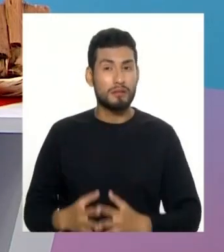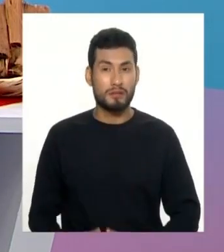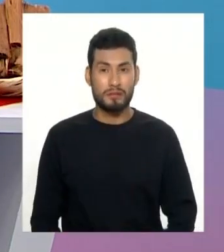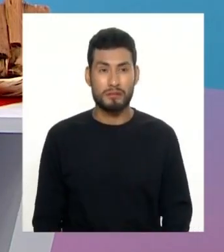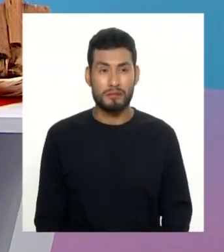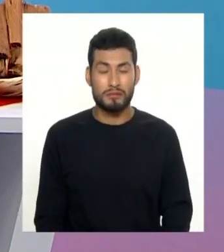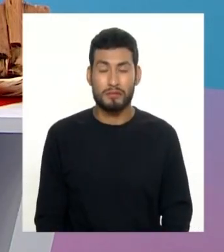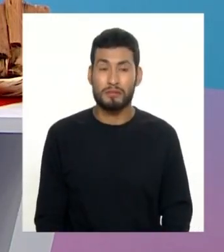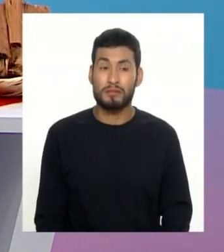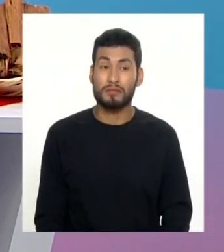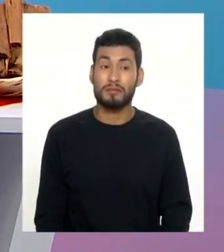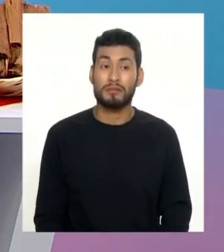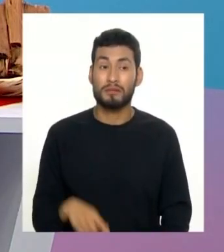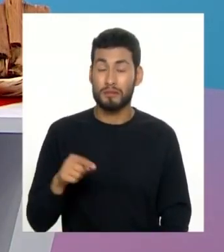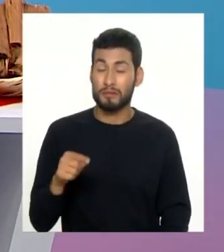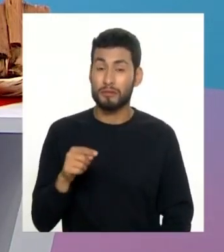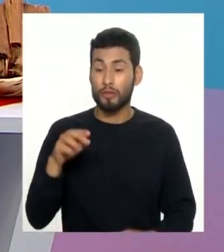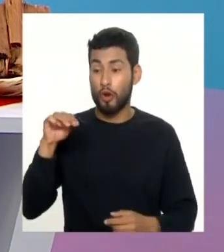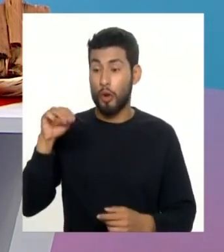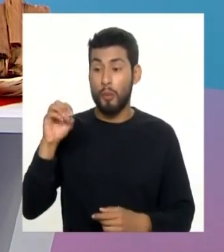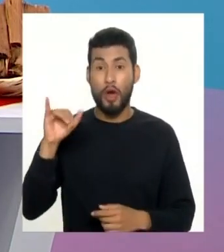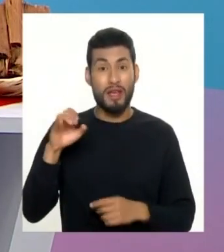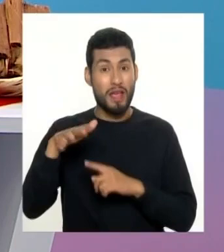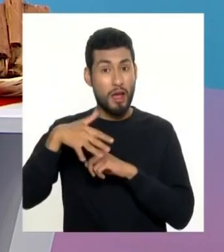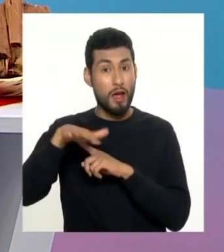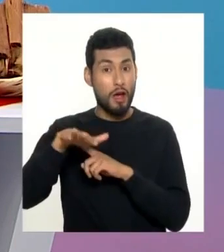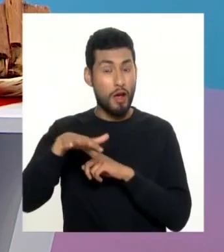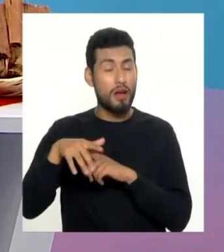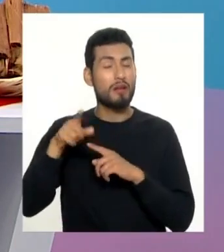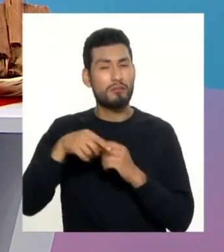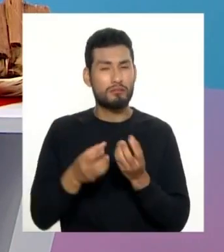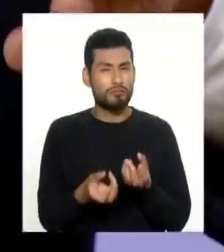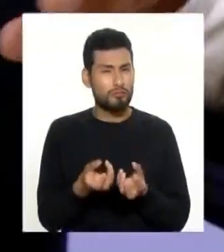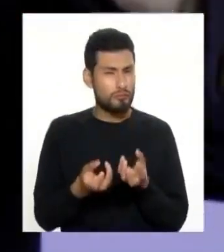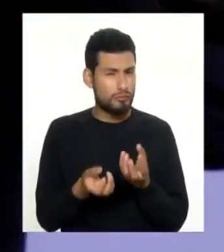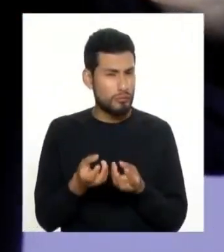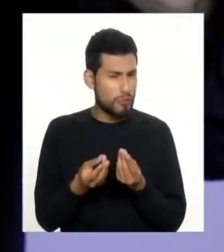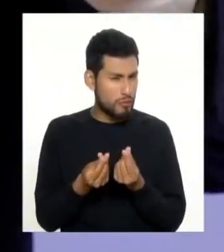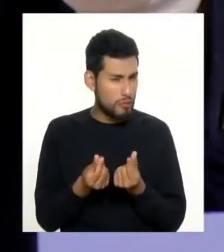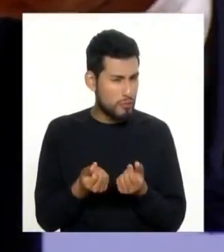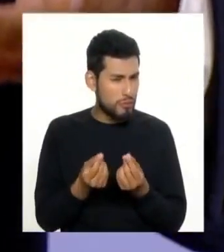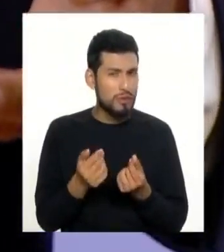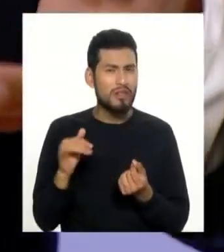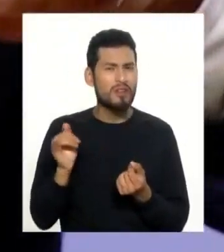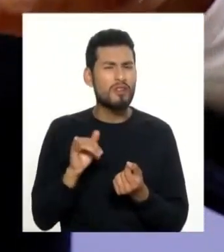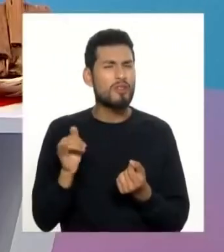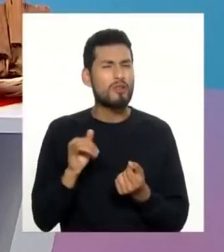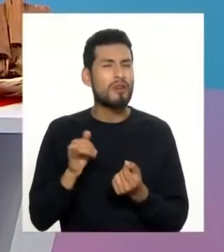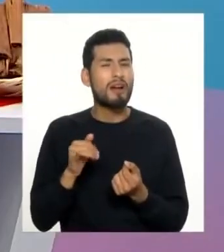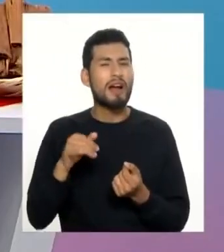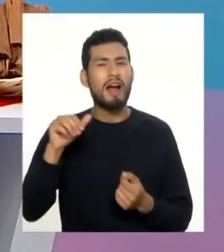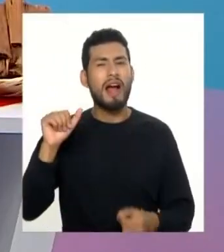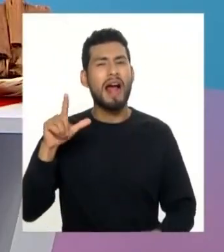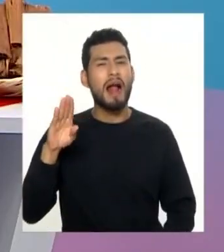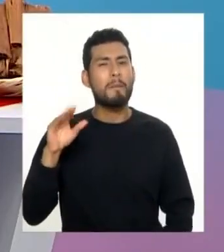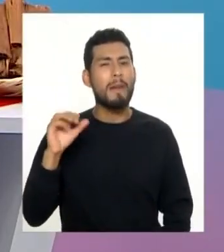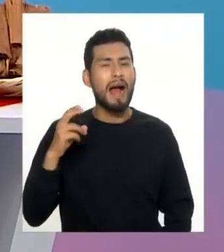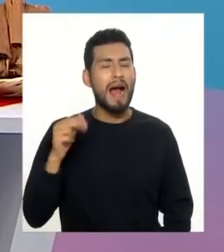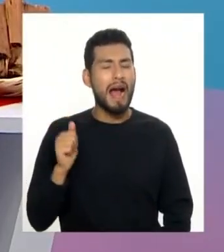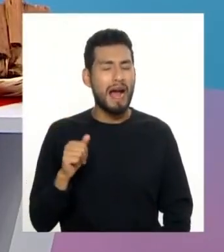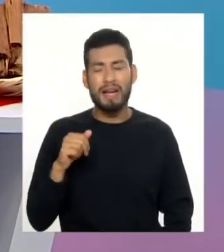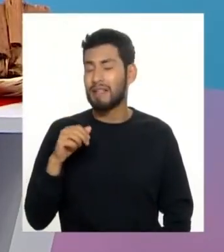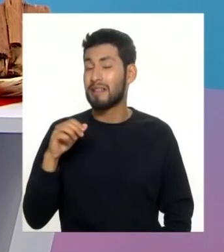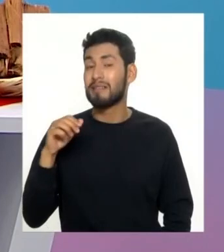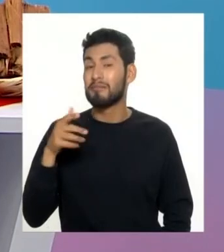cuando nosotros tenemos hojas de molle, las podemos calentar ligeramente, así como calentamos la albahaca, por ejemplo, cuando